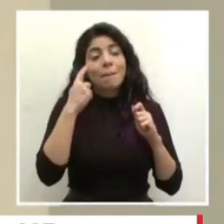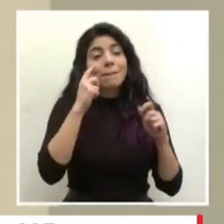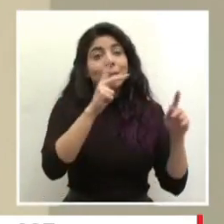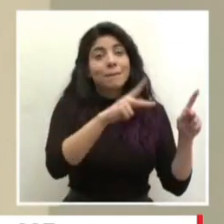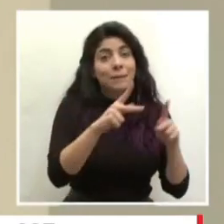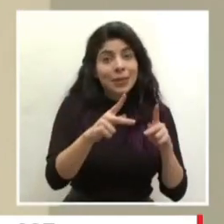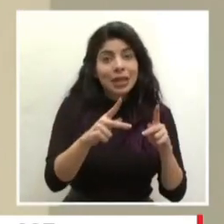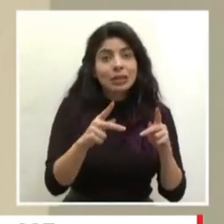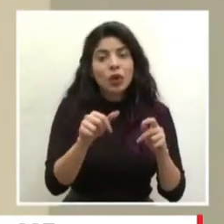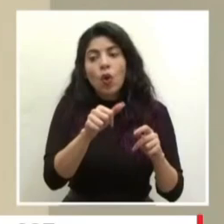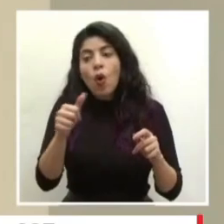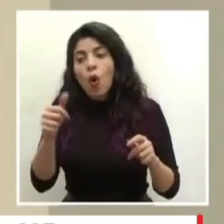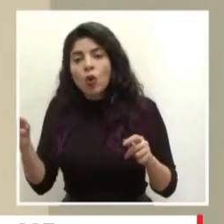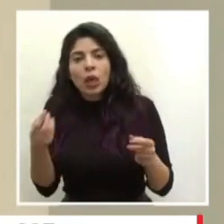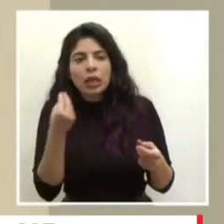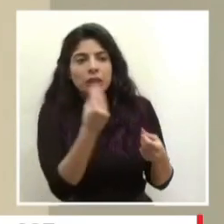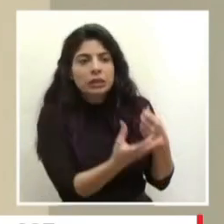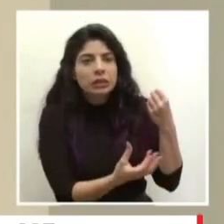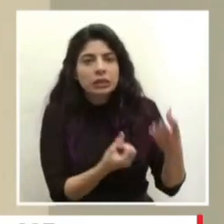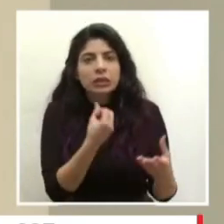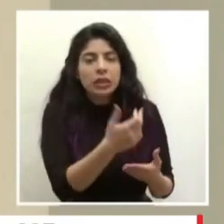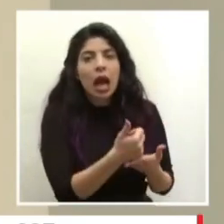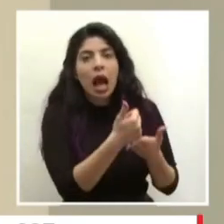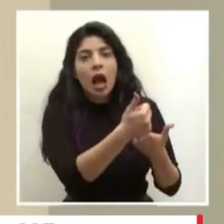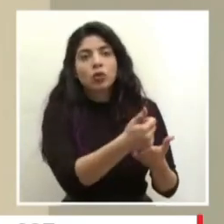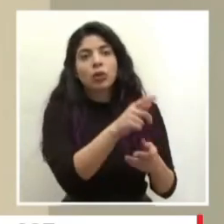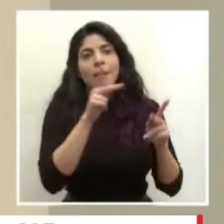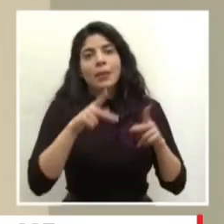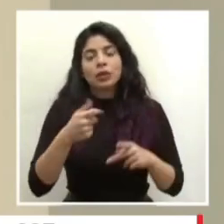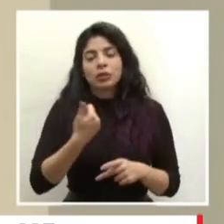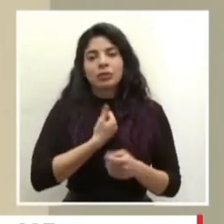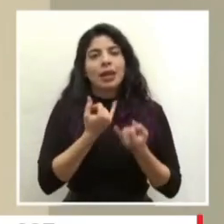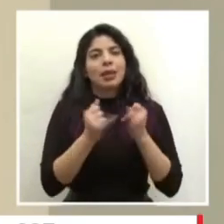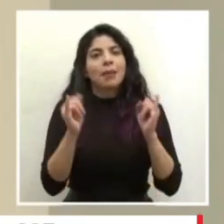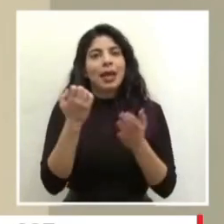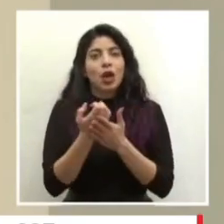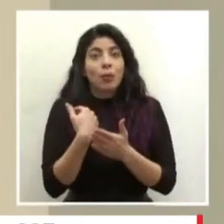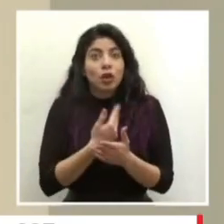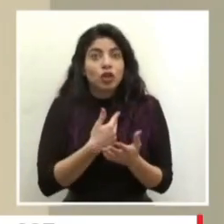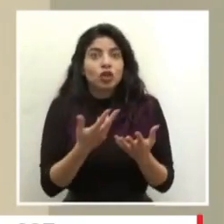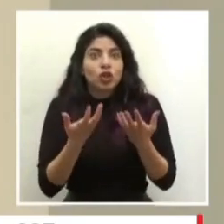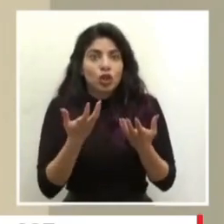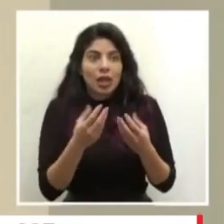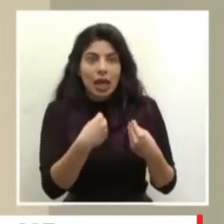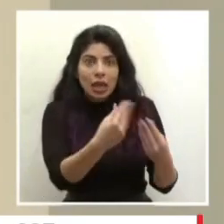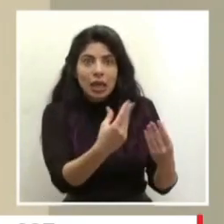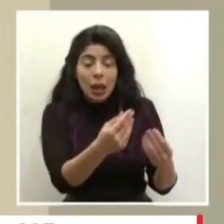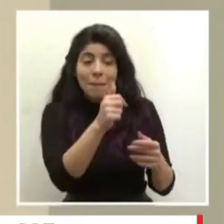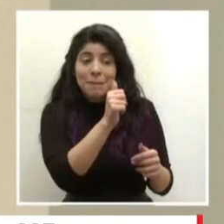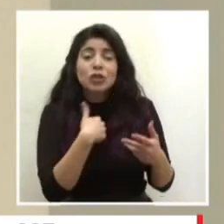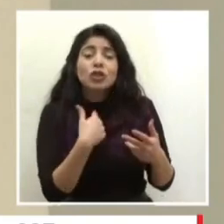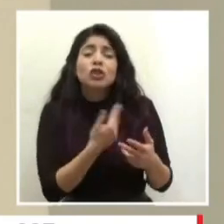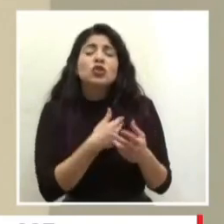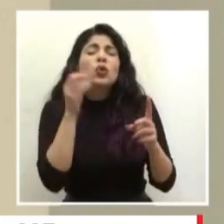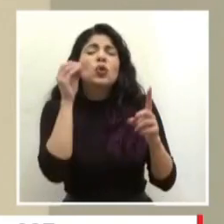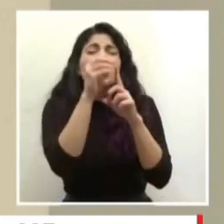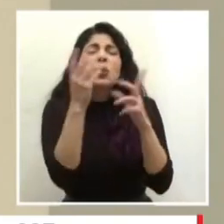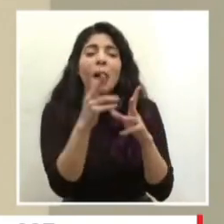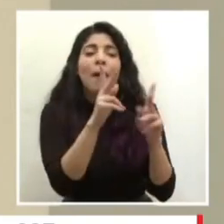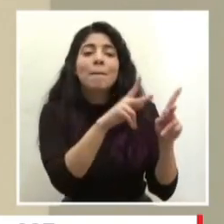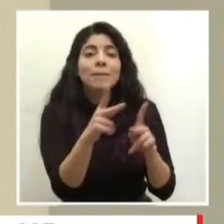personas a otras herramientas que les permitan lograr la autonomía económica, que es lo que buscamos. Aquí lo que buscamos es que las personas, por supuesto, tengan